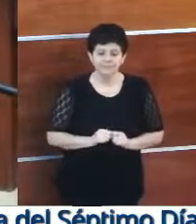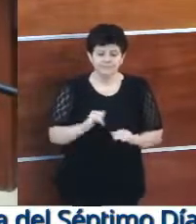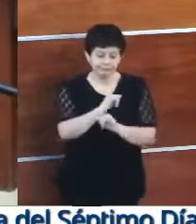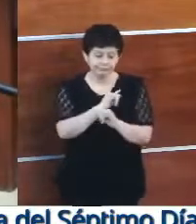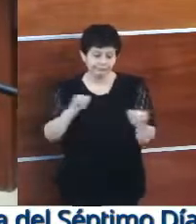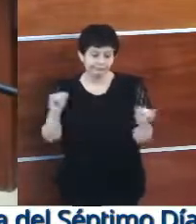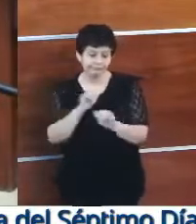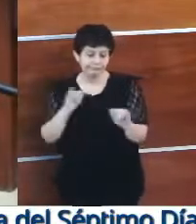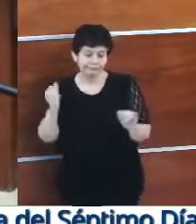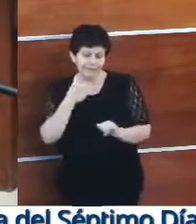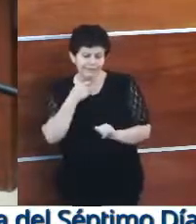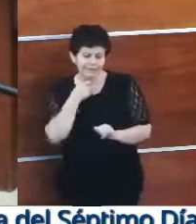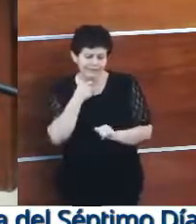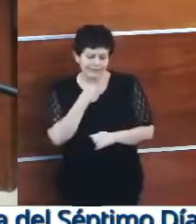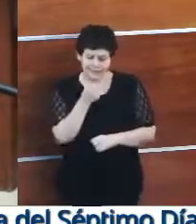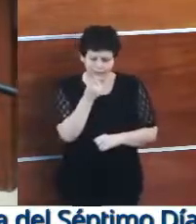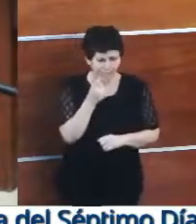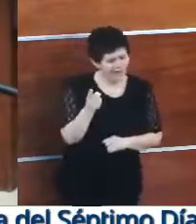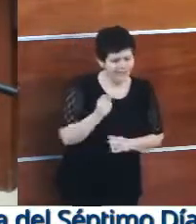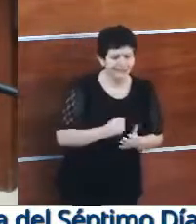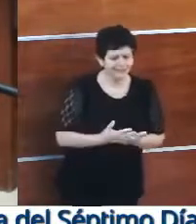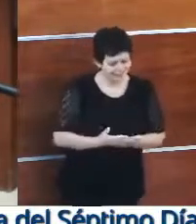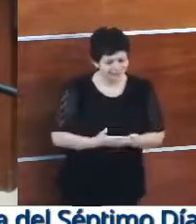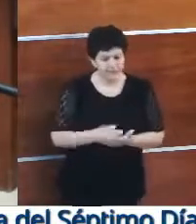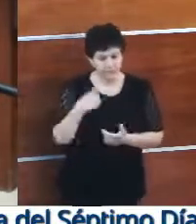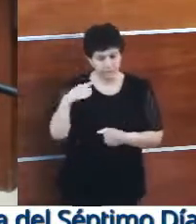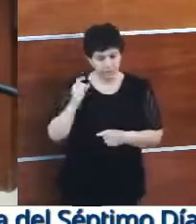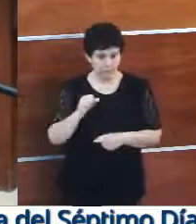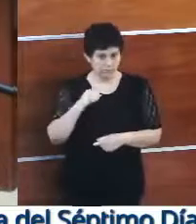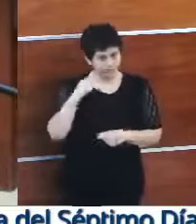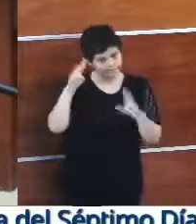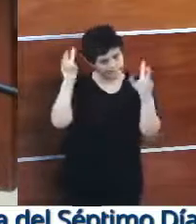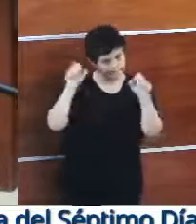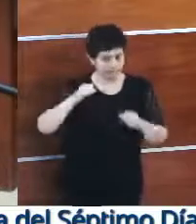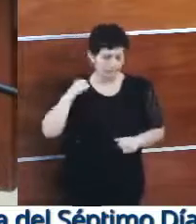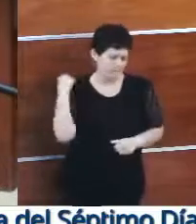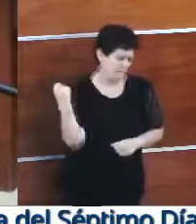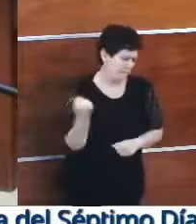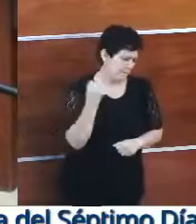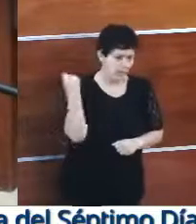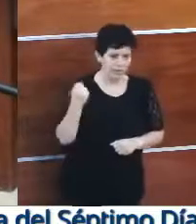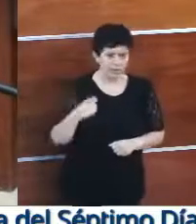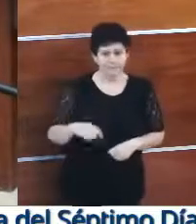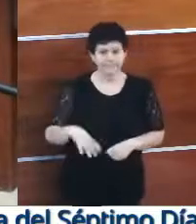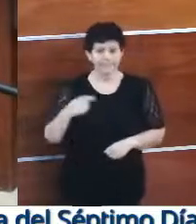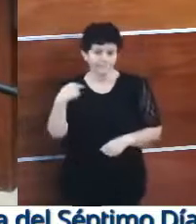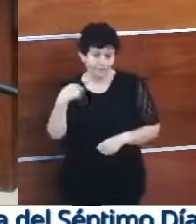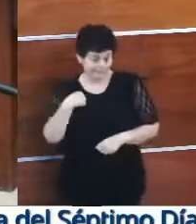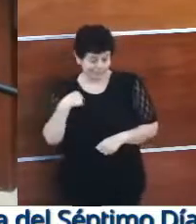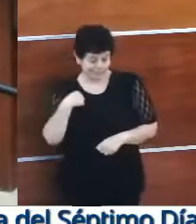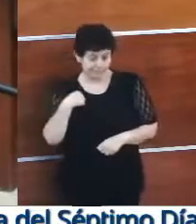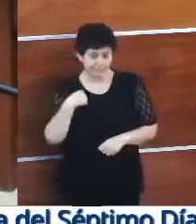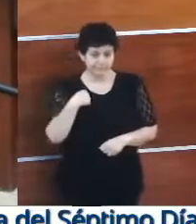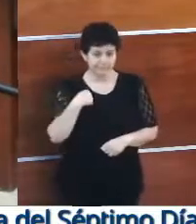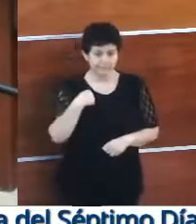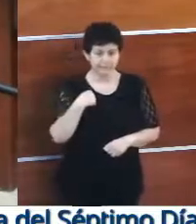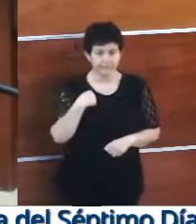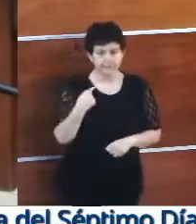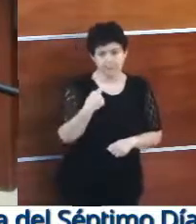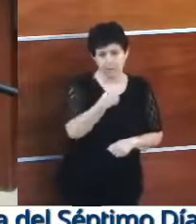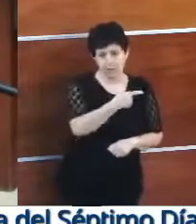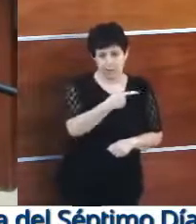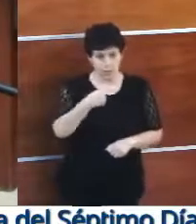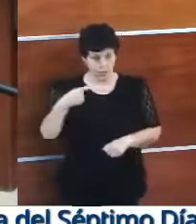mensaje sencillo por un lado, pero un mensaje necesario por otro. Estuve en la semana